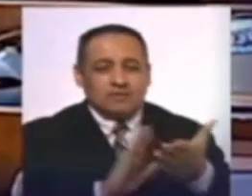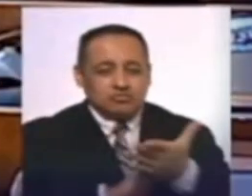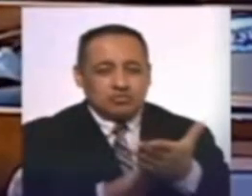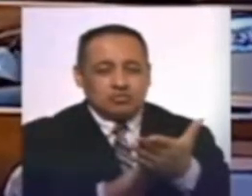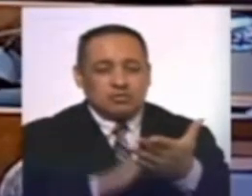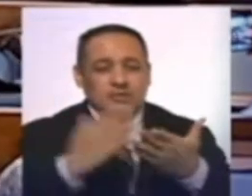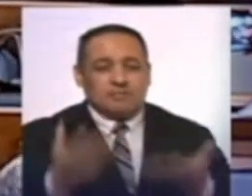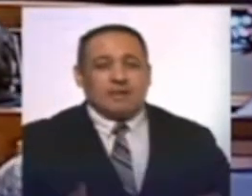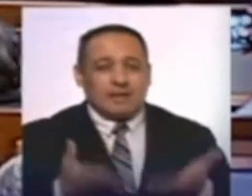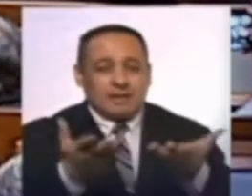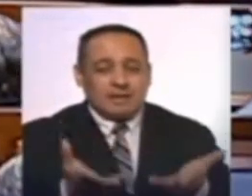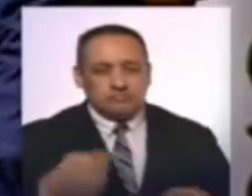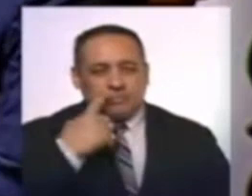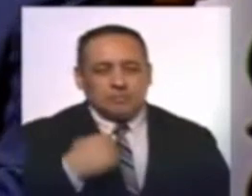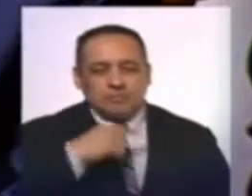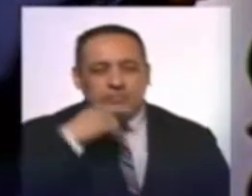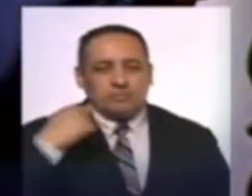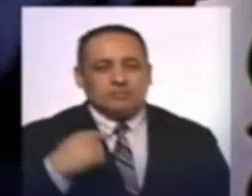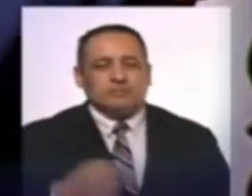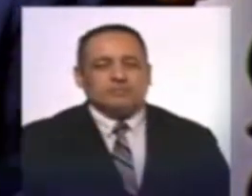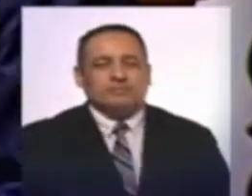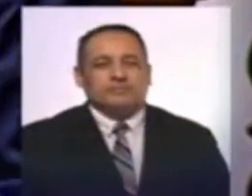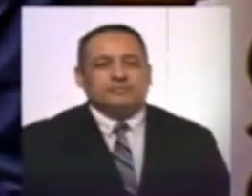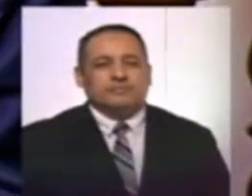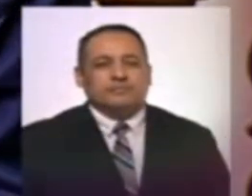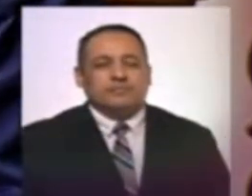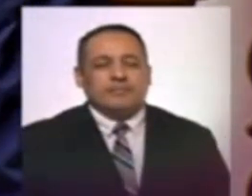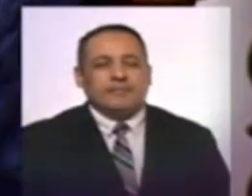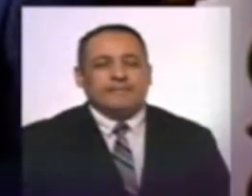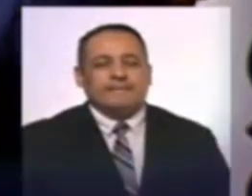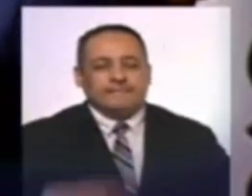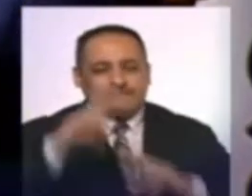como defensor del pueblo de Josué Gutiérrez.